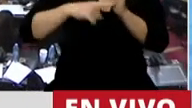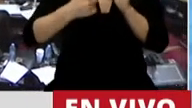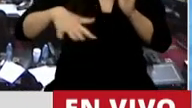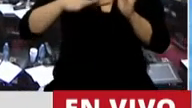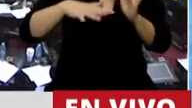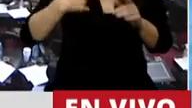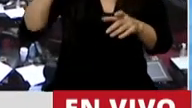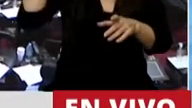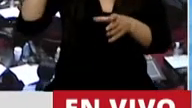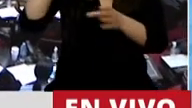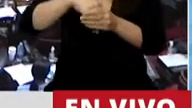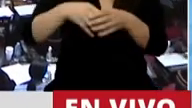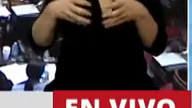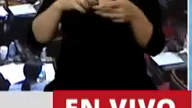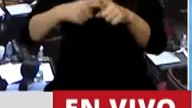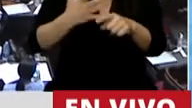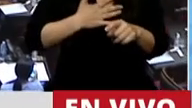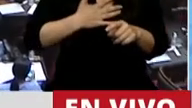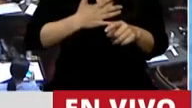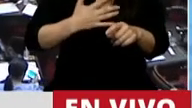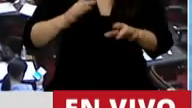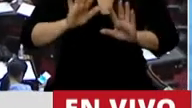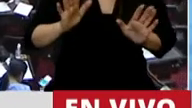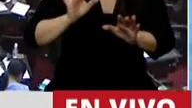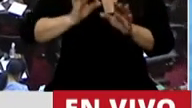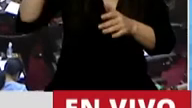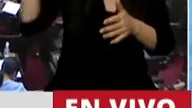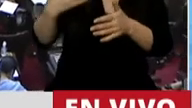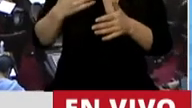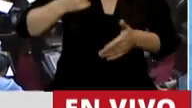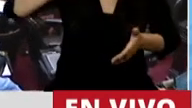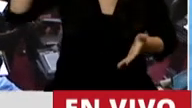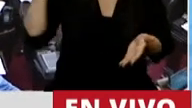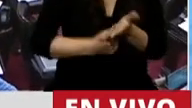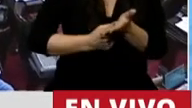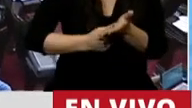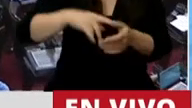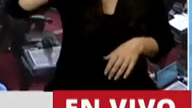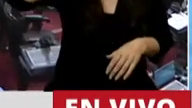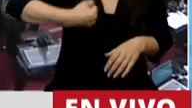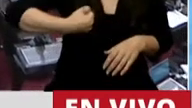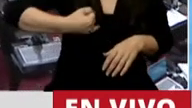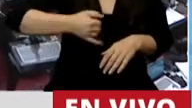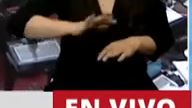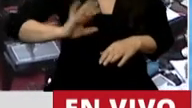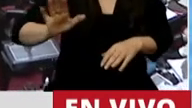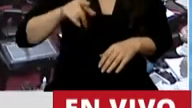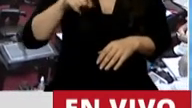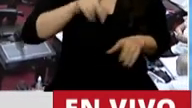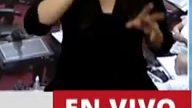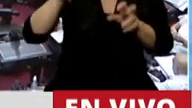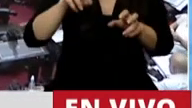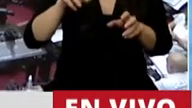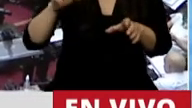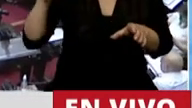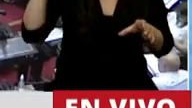Buenos Aires, que ya hace varios años decidió tomar partido, decidió llevar el tema a sus